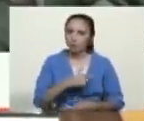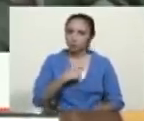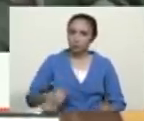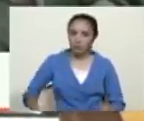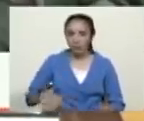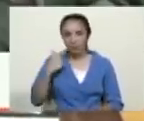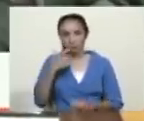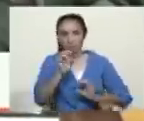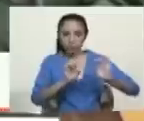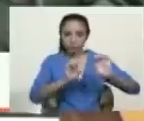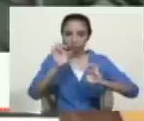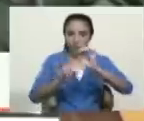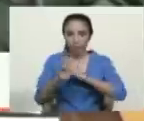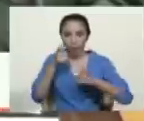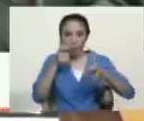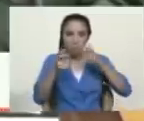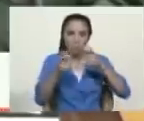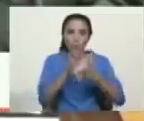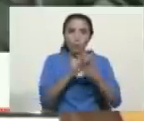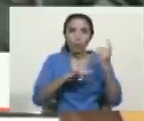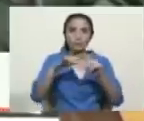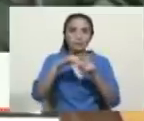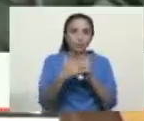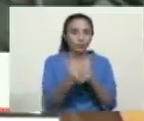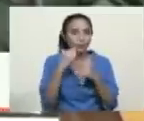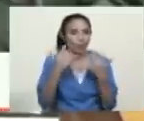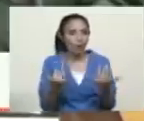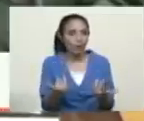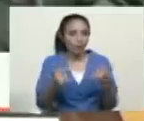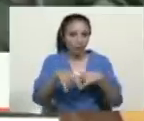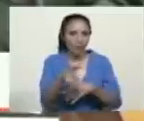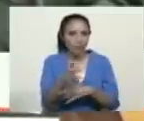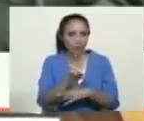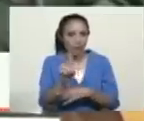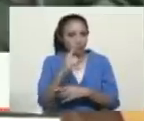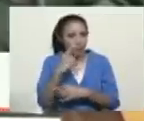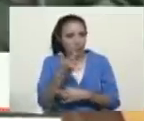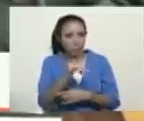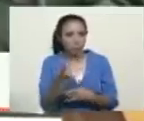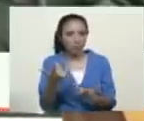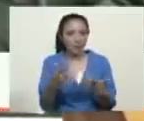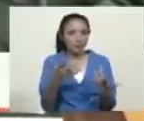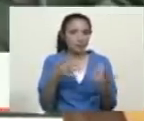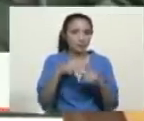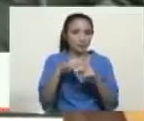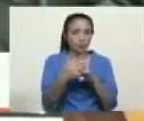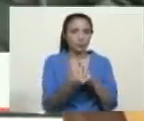cerca la situación actual en Venezuela.